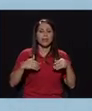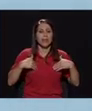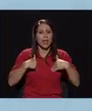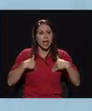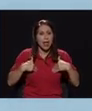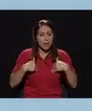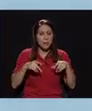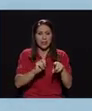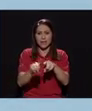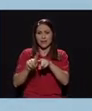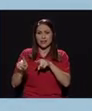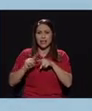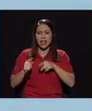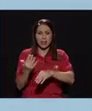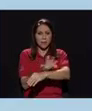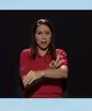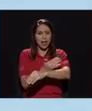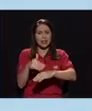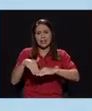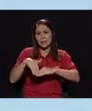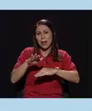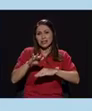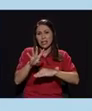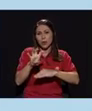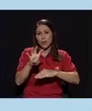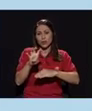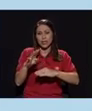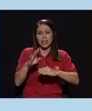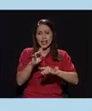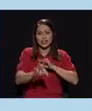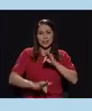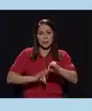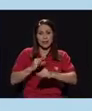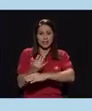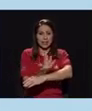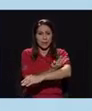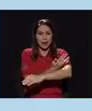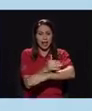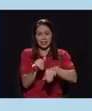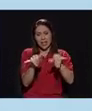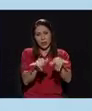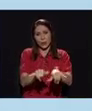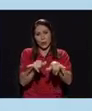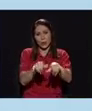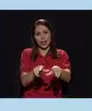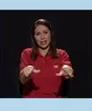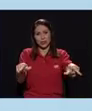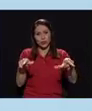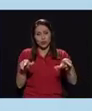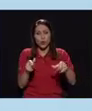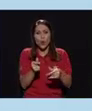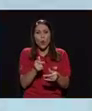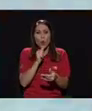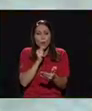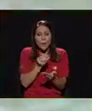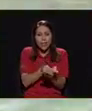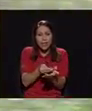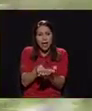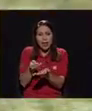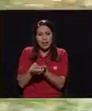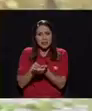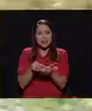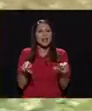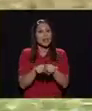gran diversidad de especies animales y de plantas. Más de 400 especies de plantas viven exclusivamente en estos